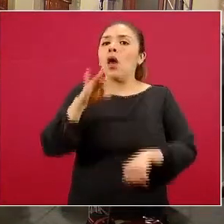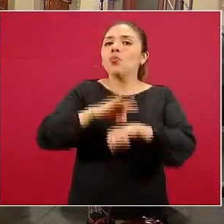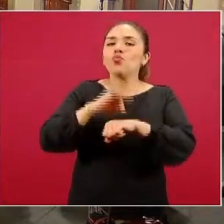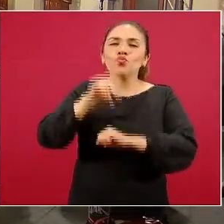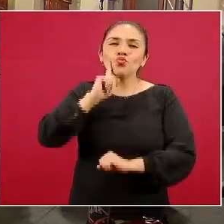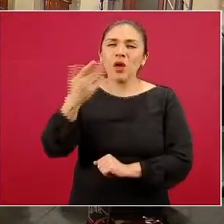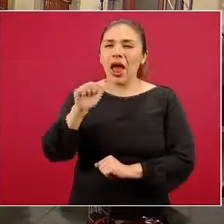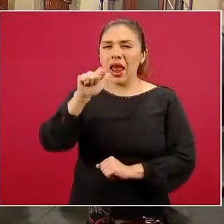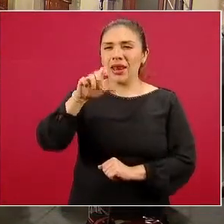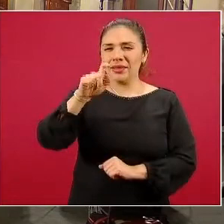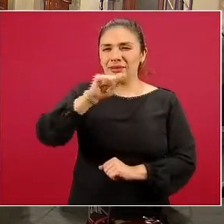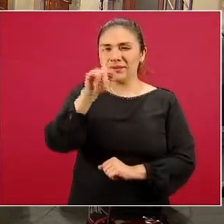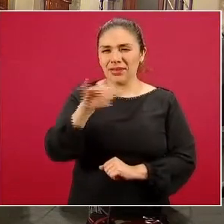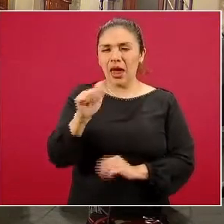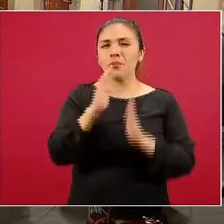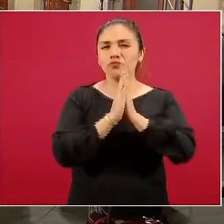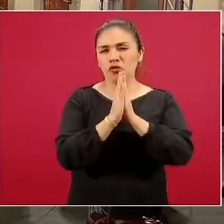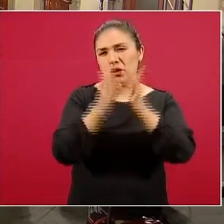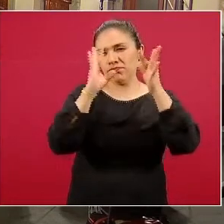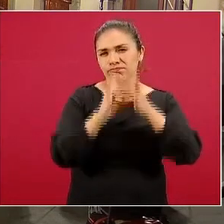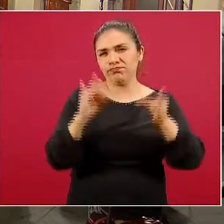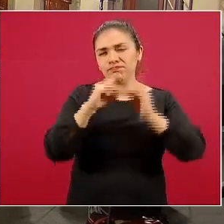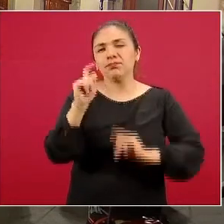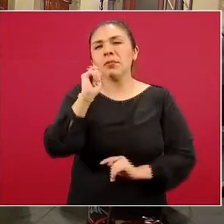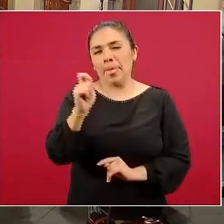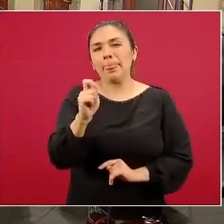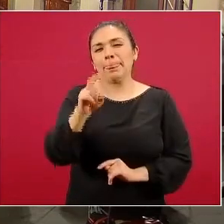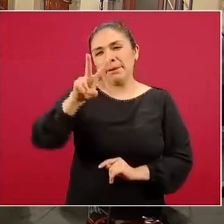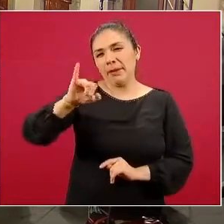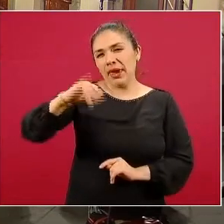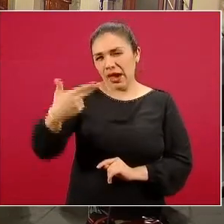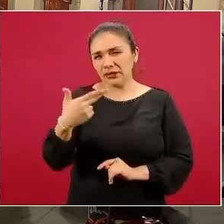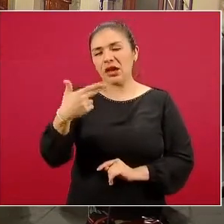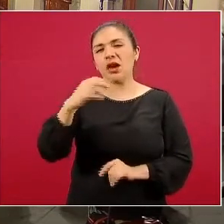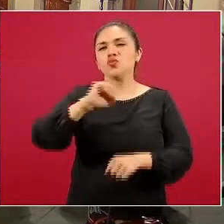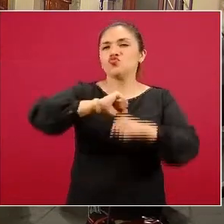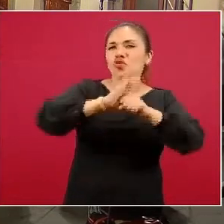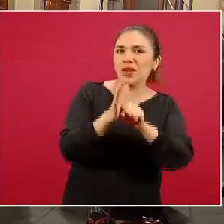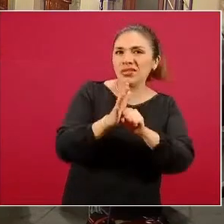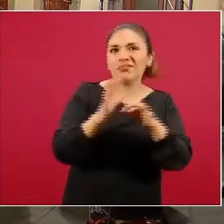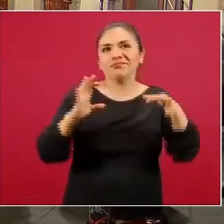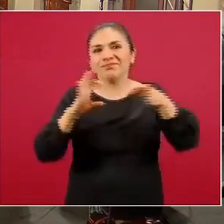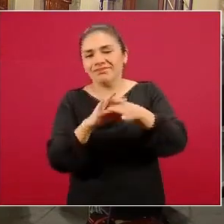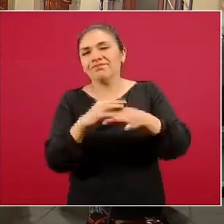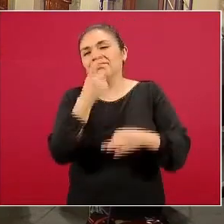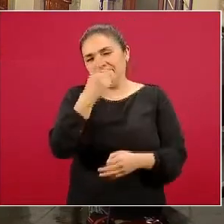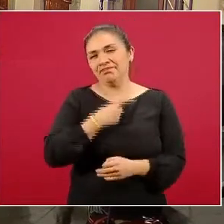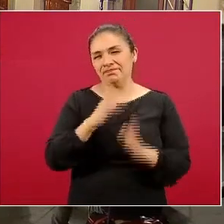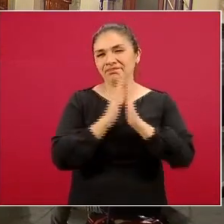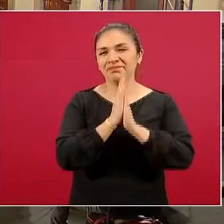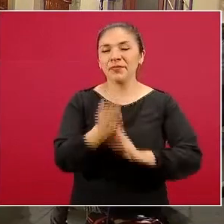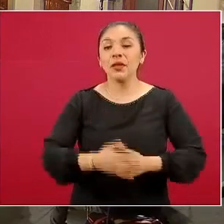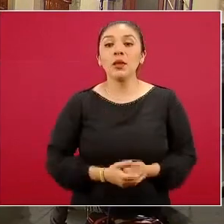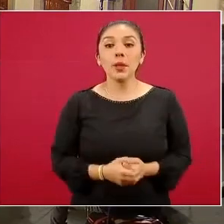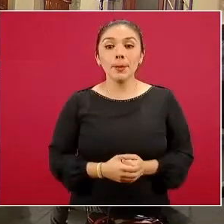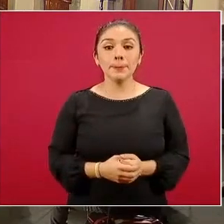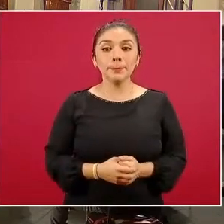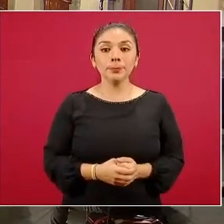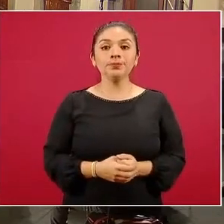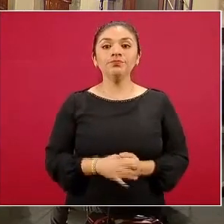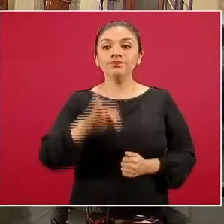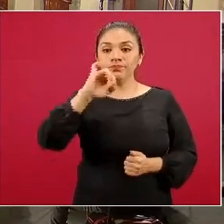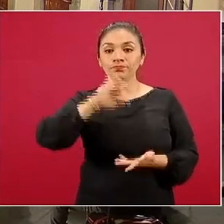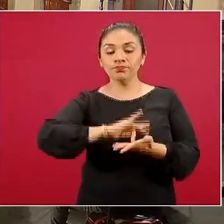doctora Alexa de la Torre si nos comenta sobre el VIH, el VIH-COVID, hepatitis C, los temas.